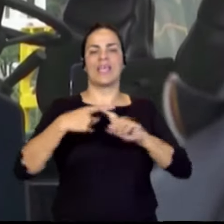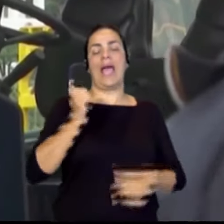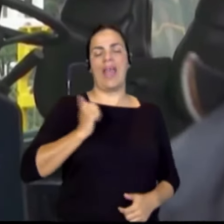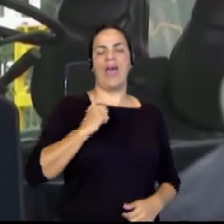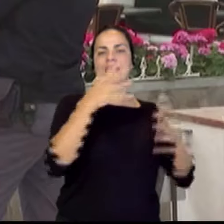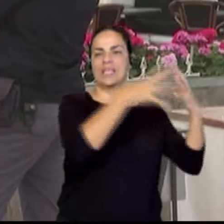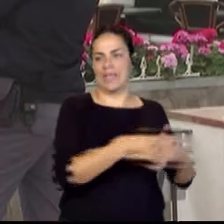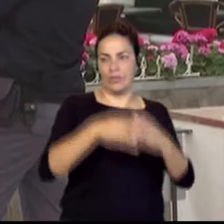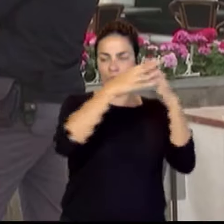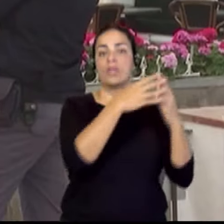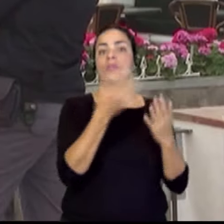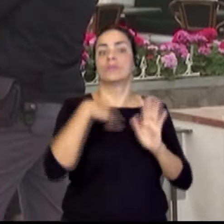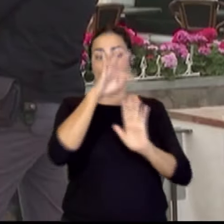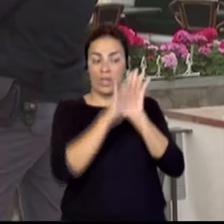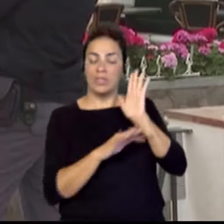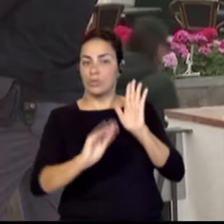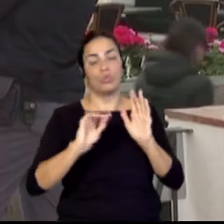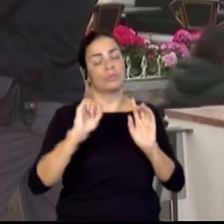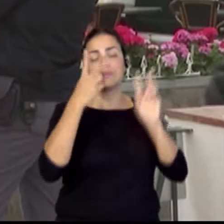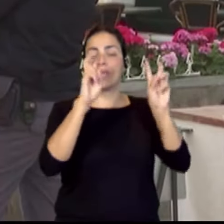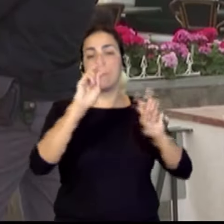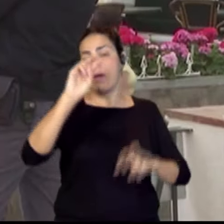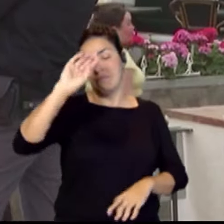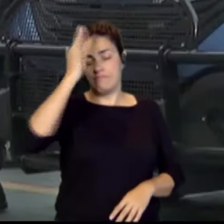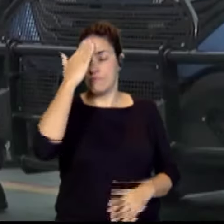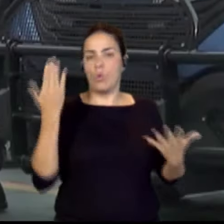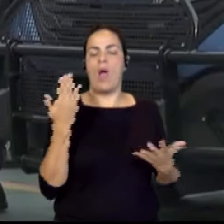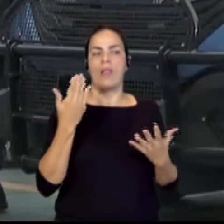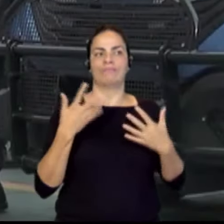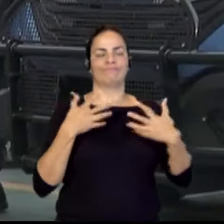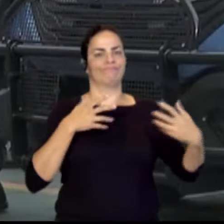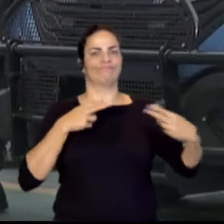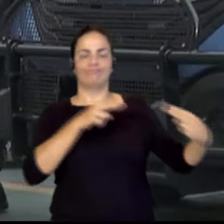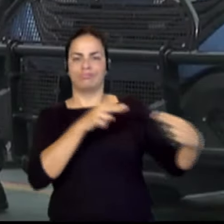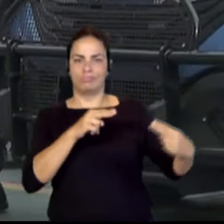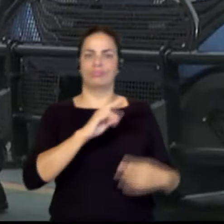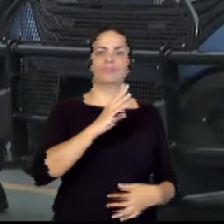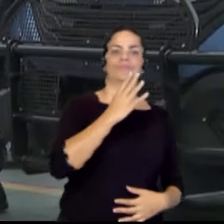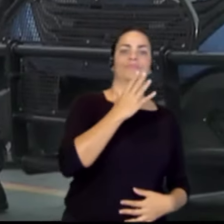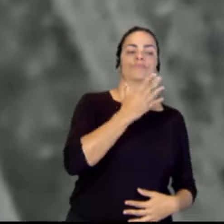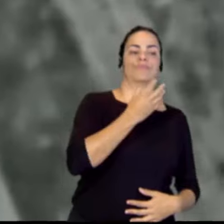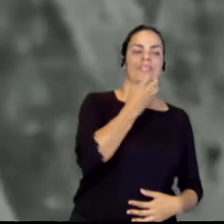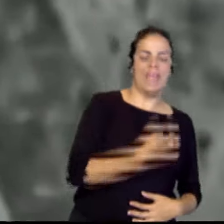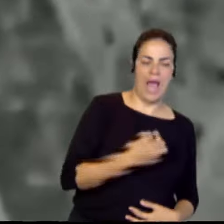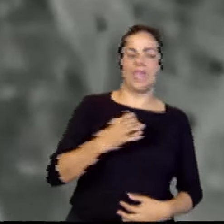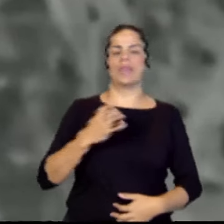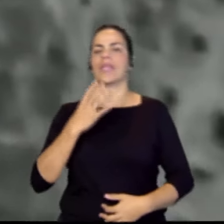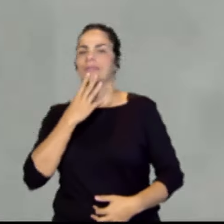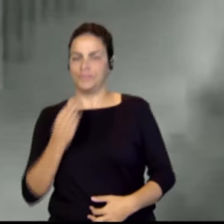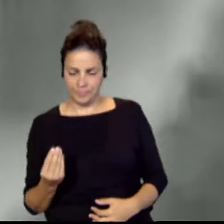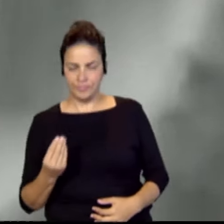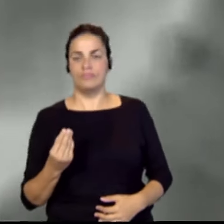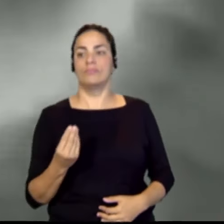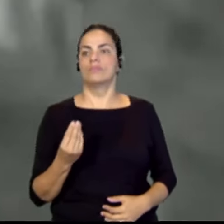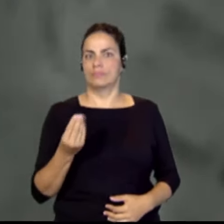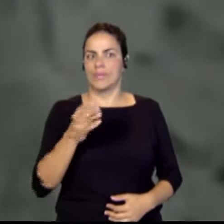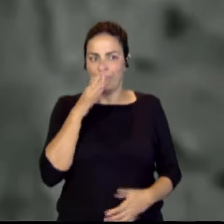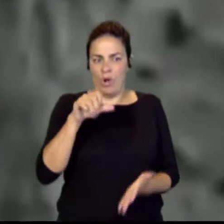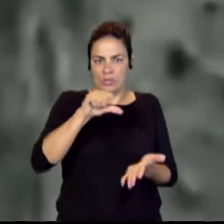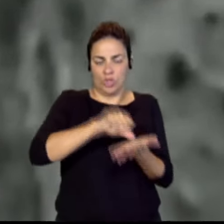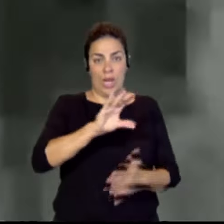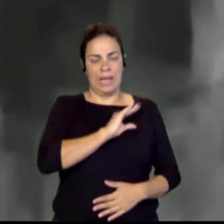día es el de la preocupación por los ataques entre Irán e Israel que han aumentado tras la invasión sionista de gasa tensión incrementada también por